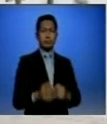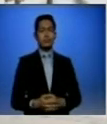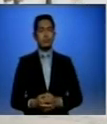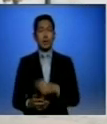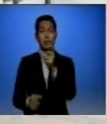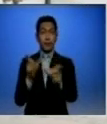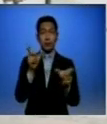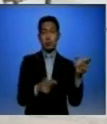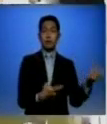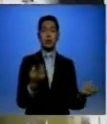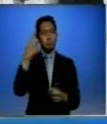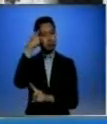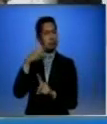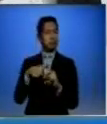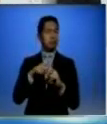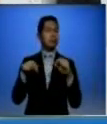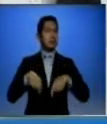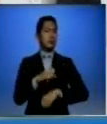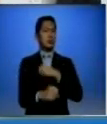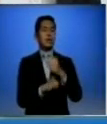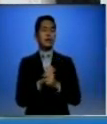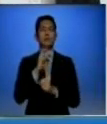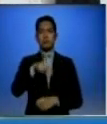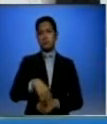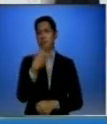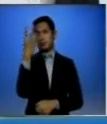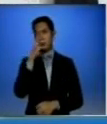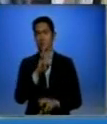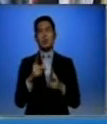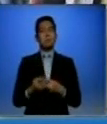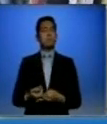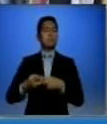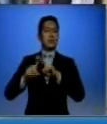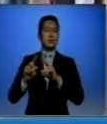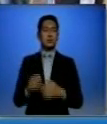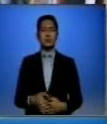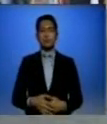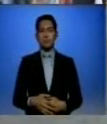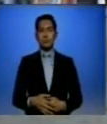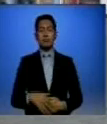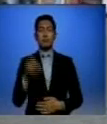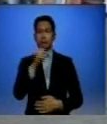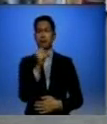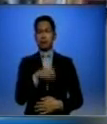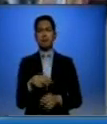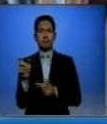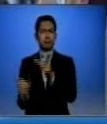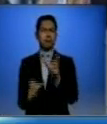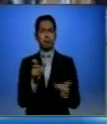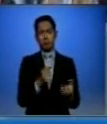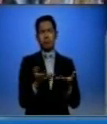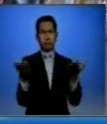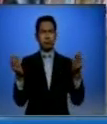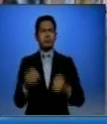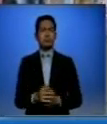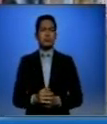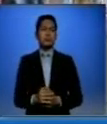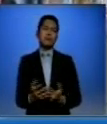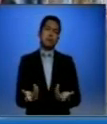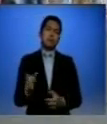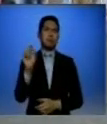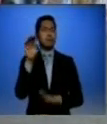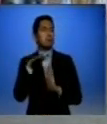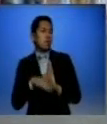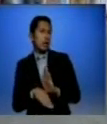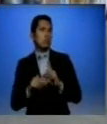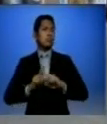con optimismo este año 2016 que acaba de iniciar. Sí está viendo gente, digamos un poquito menos, pero sí